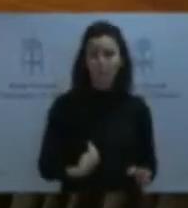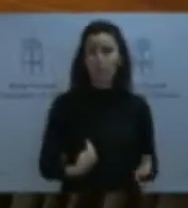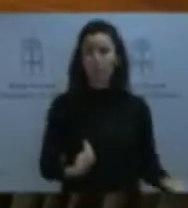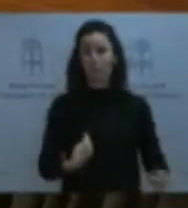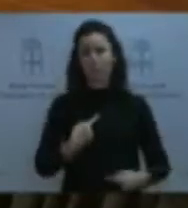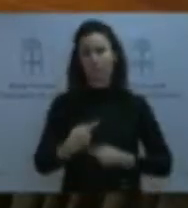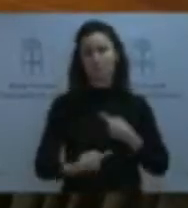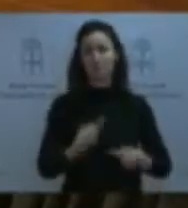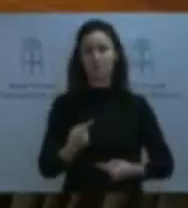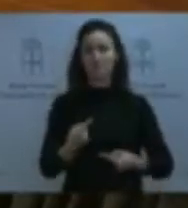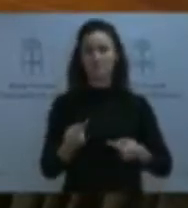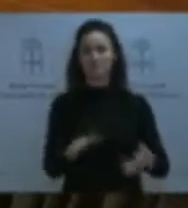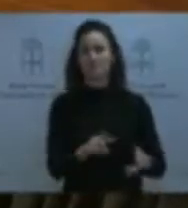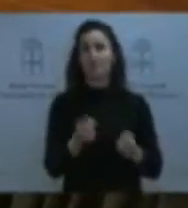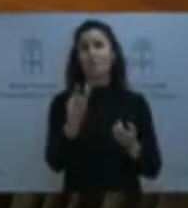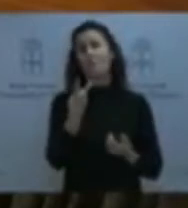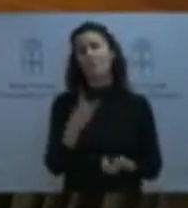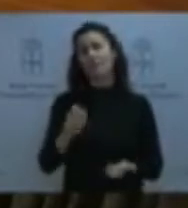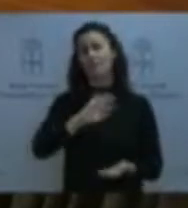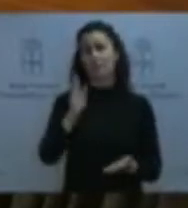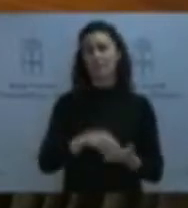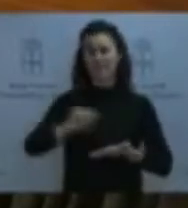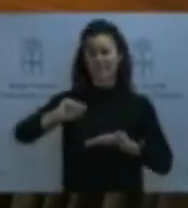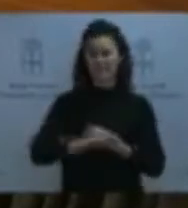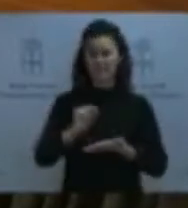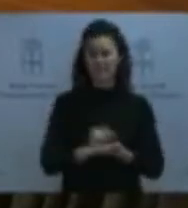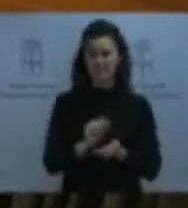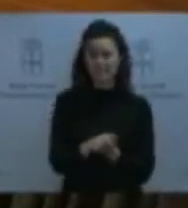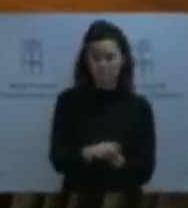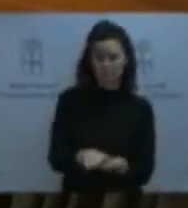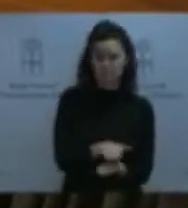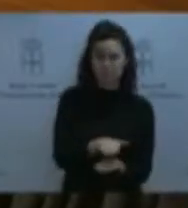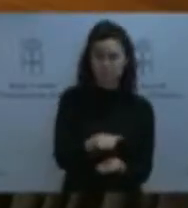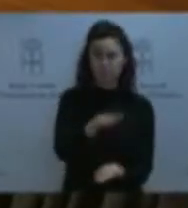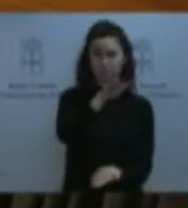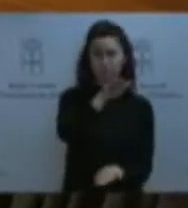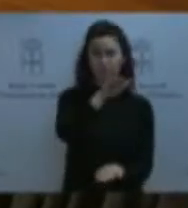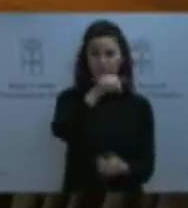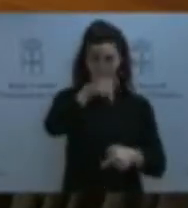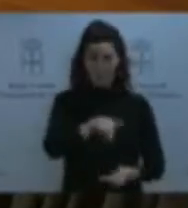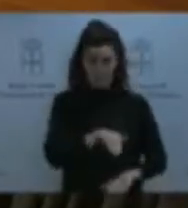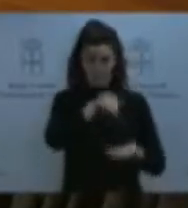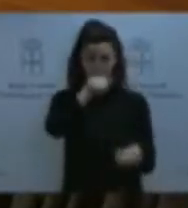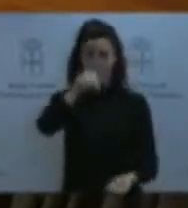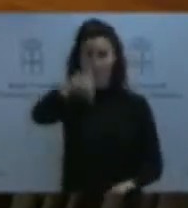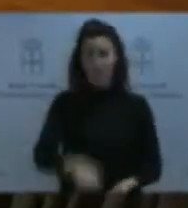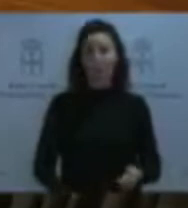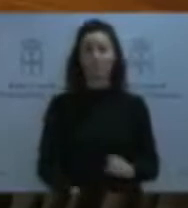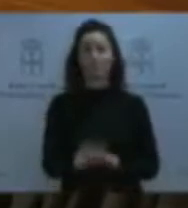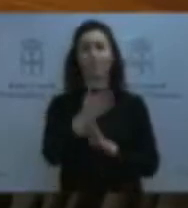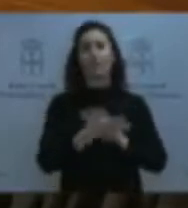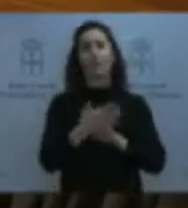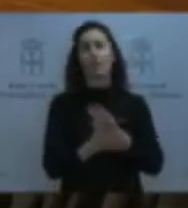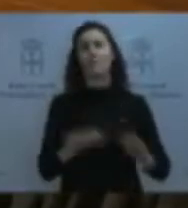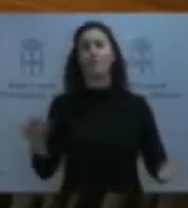firmes para seguir falando de ello aquí, güey. Cuando hay un problema, además, al que si